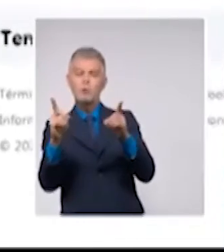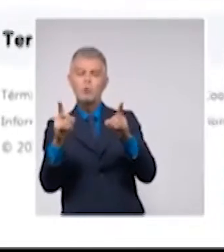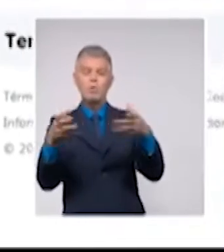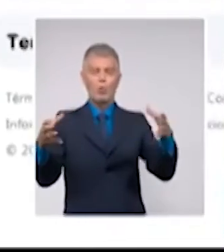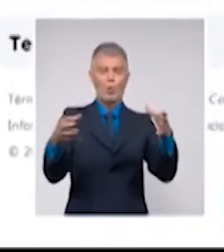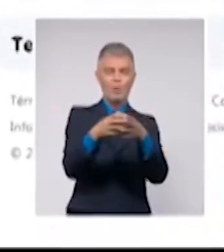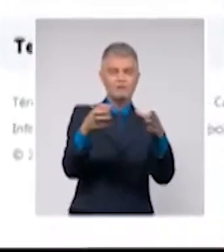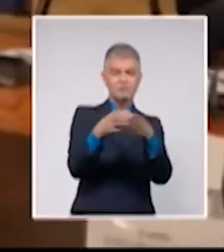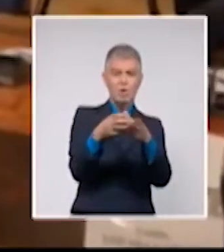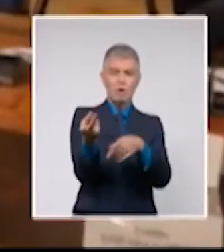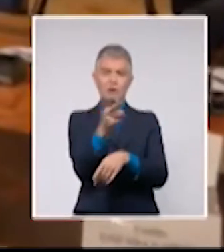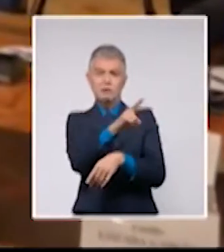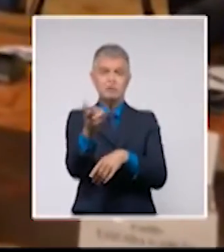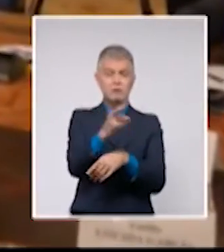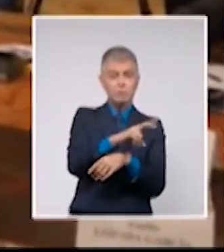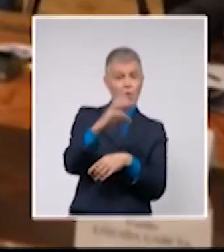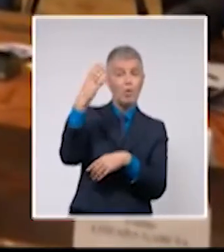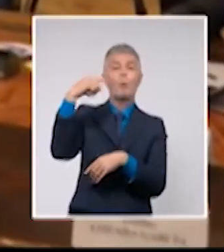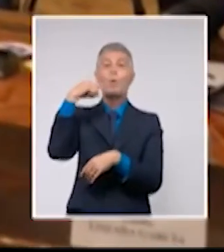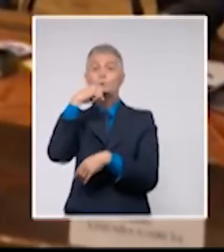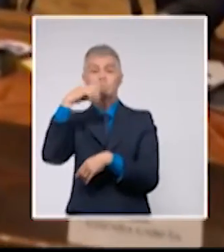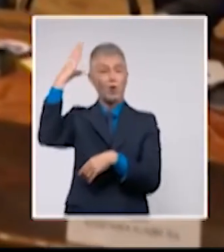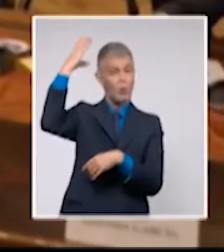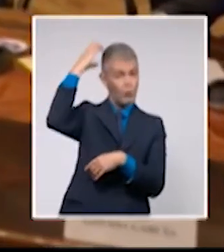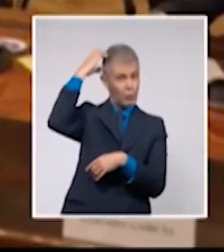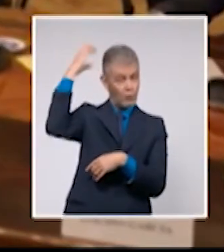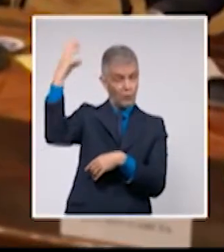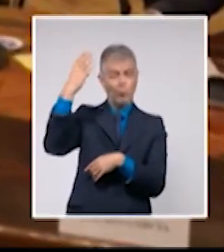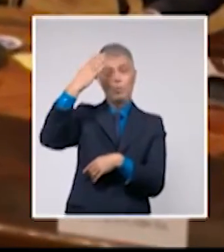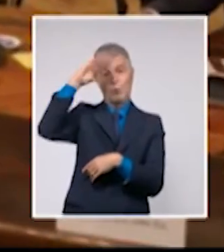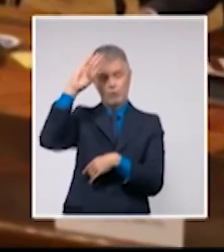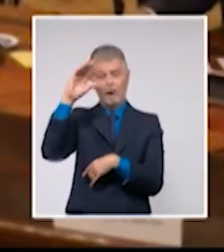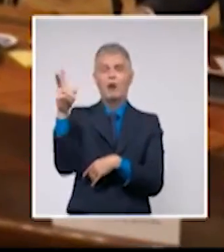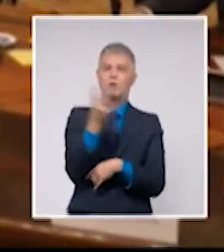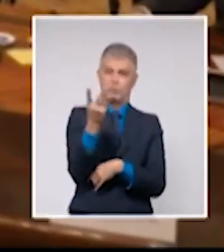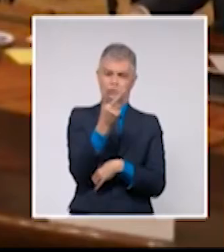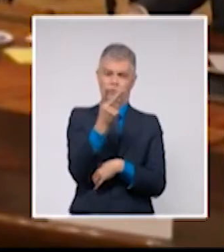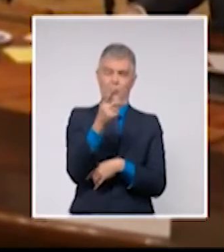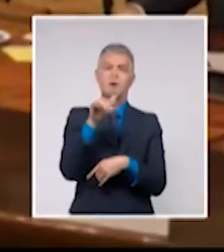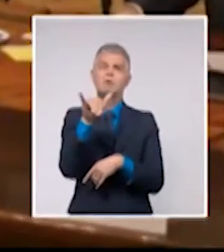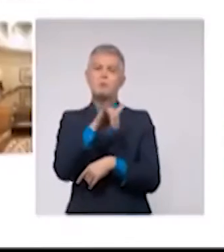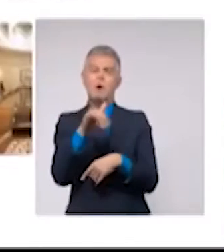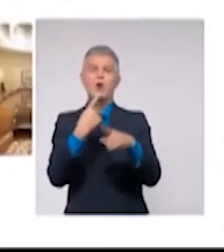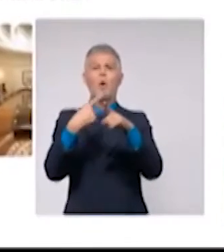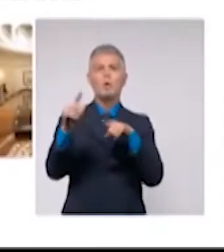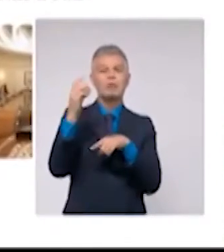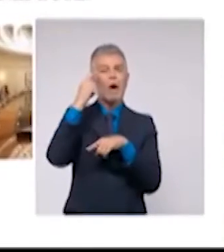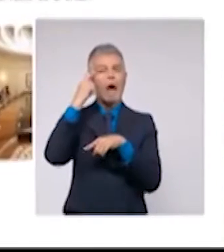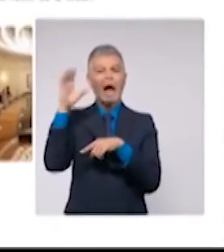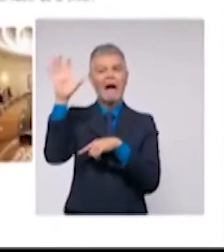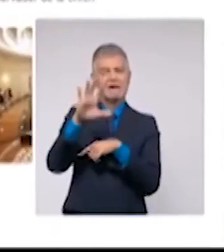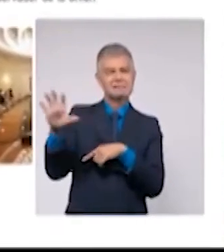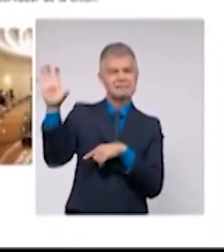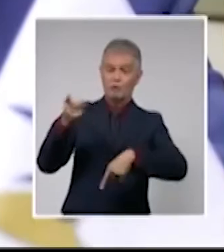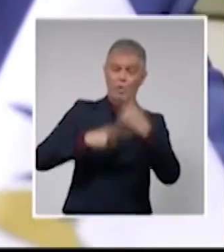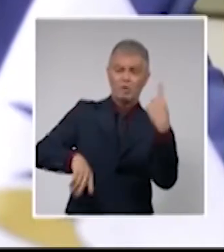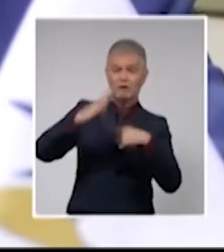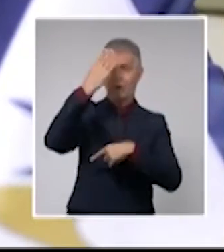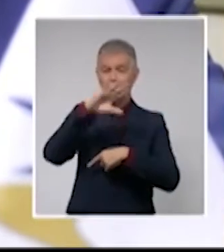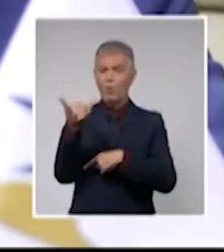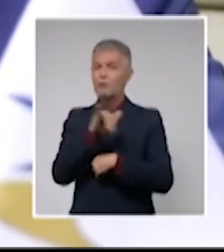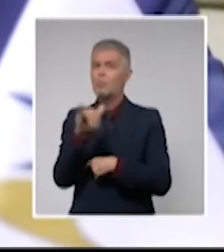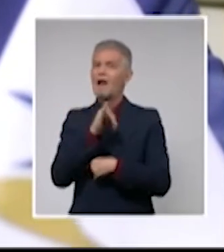económico y social de cuba y ratificó la voluntad del gobierno de la isla de continuar ampliando y fortaleciendo esos lazos